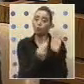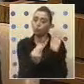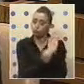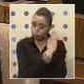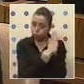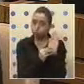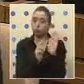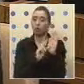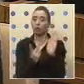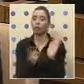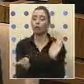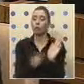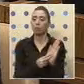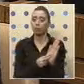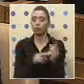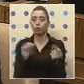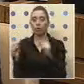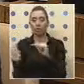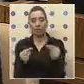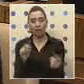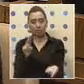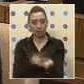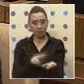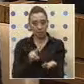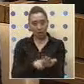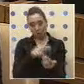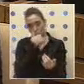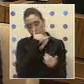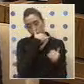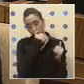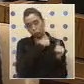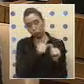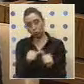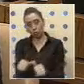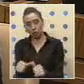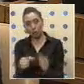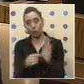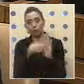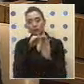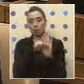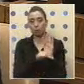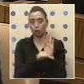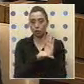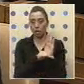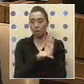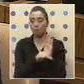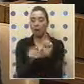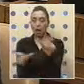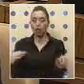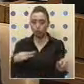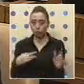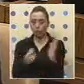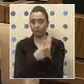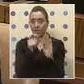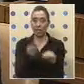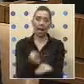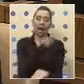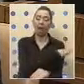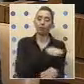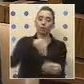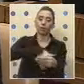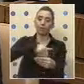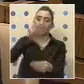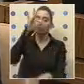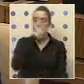reforma tributaria. Hubo un debate real durante largo tiempo sobre esto. Este programa además tiene validación ciudadana previa a la elección